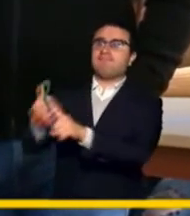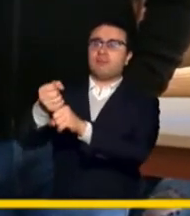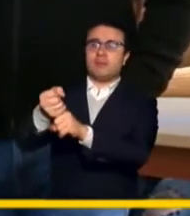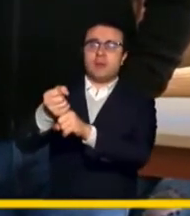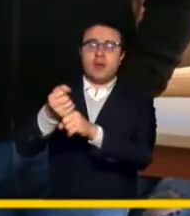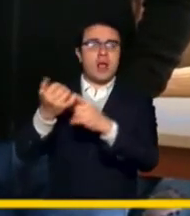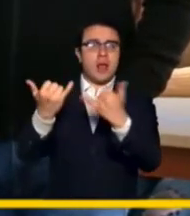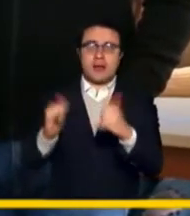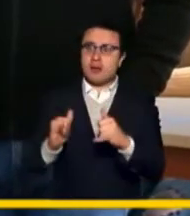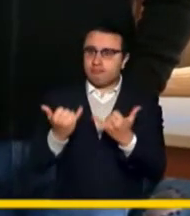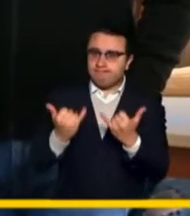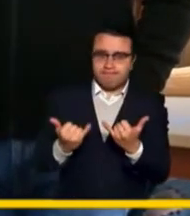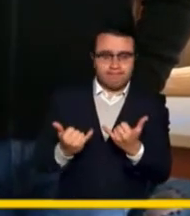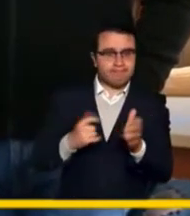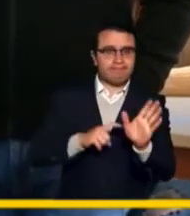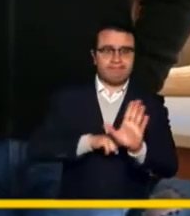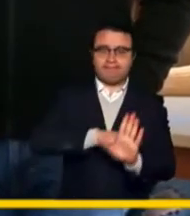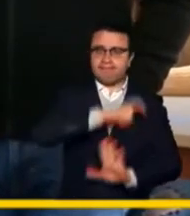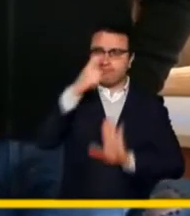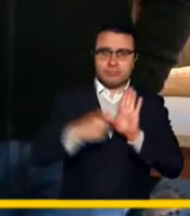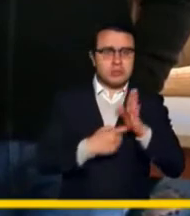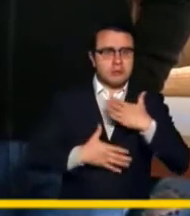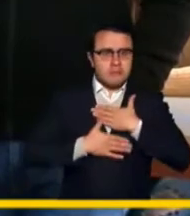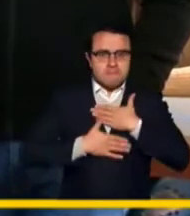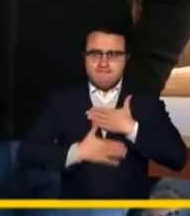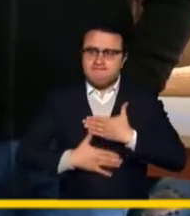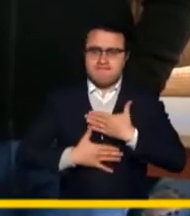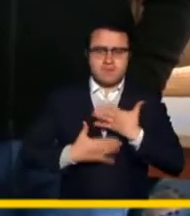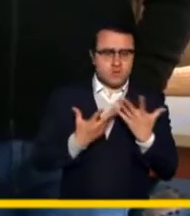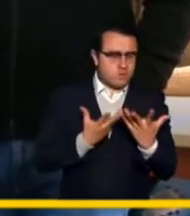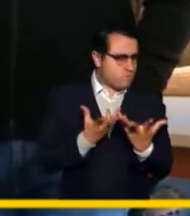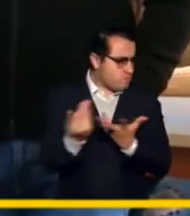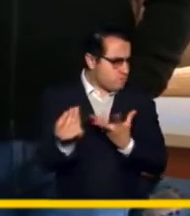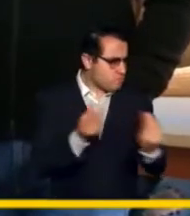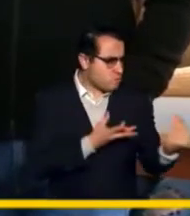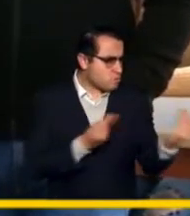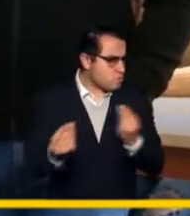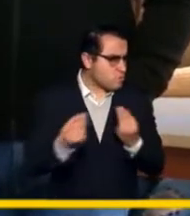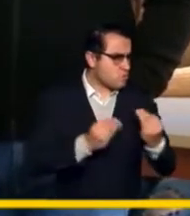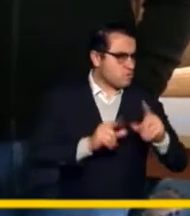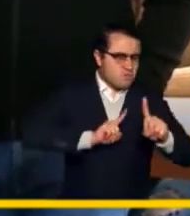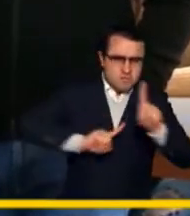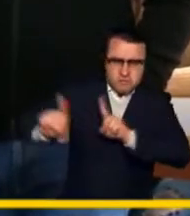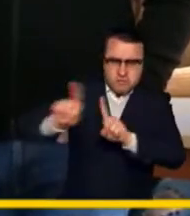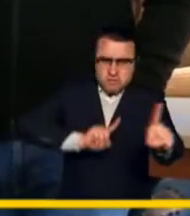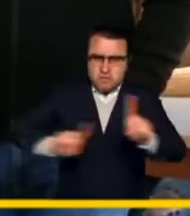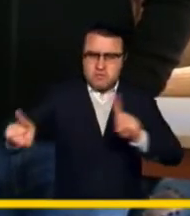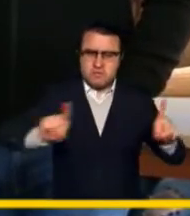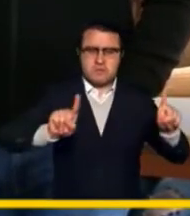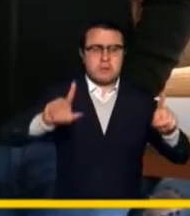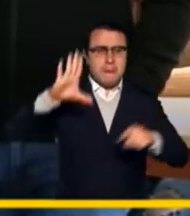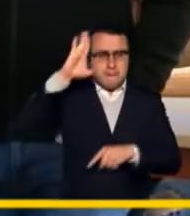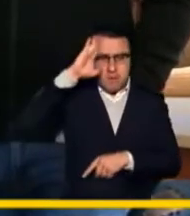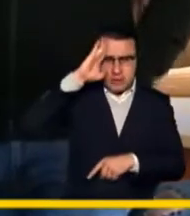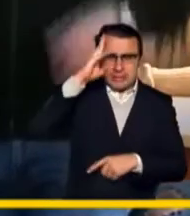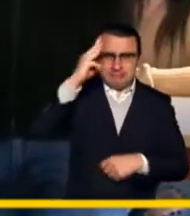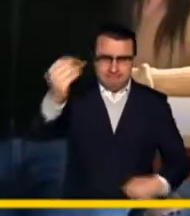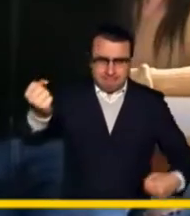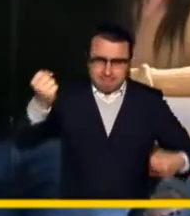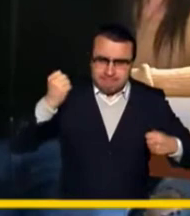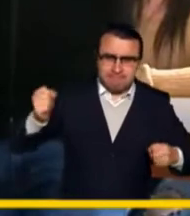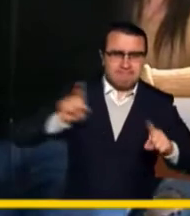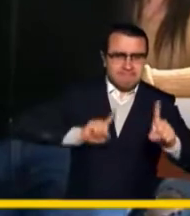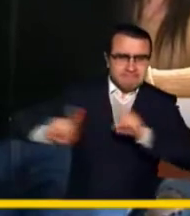se tiene toda la disposición, se ha desplegado toda la fuerza pública para que se